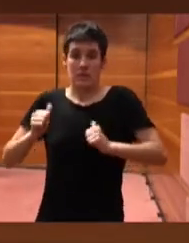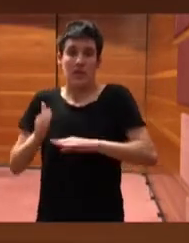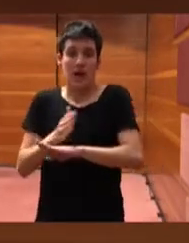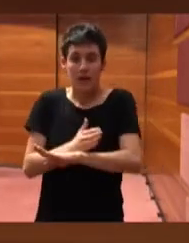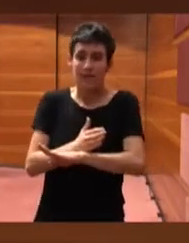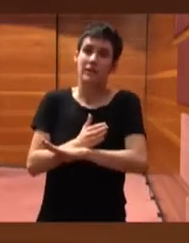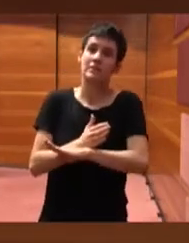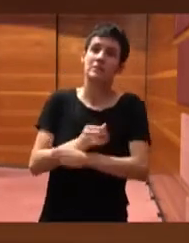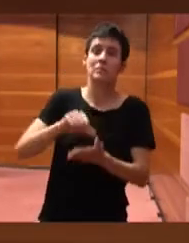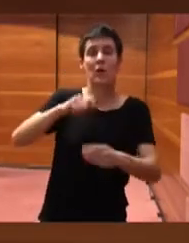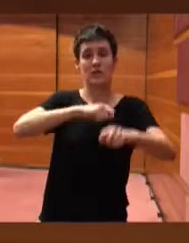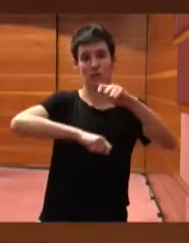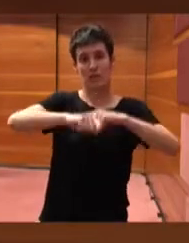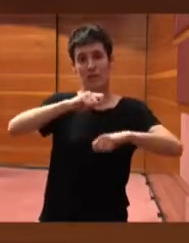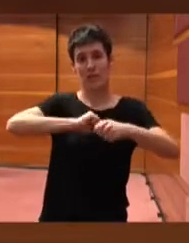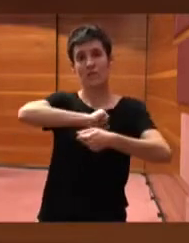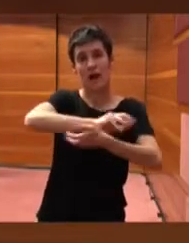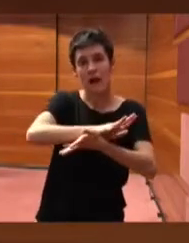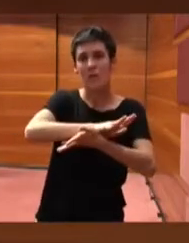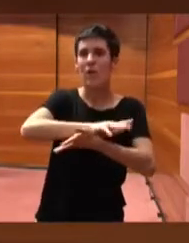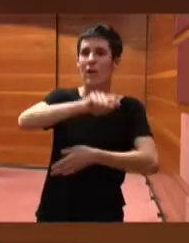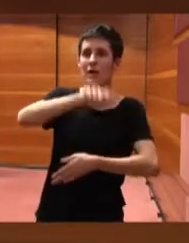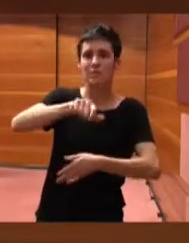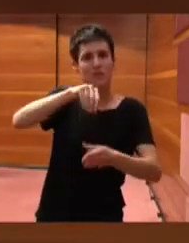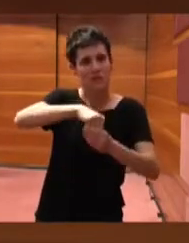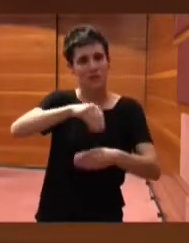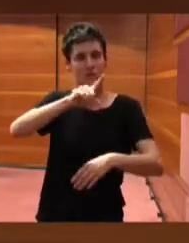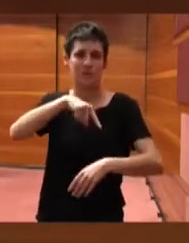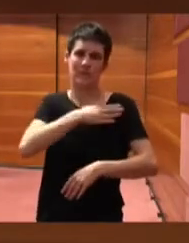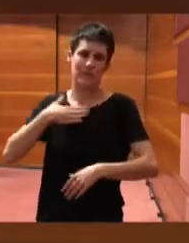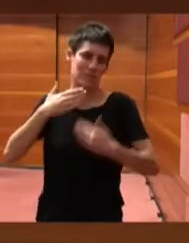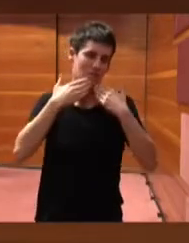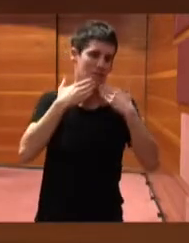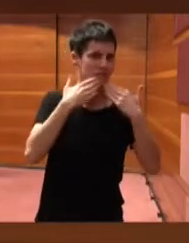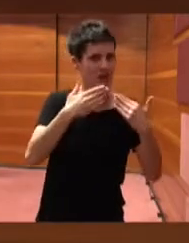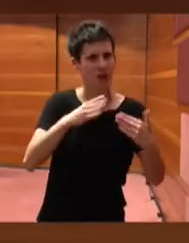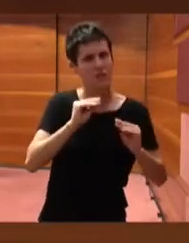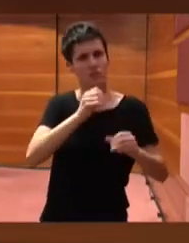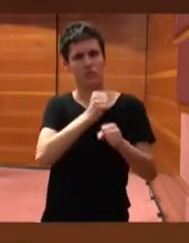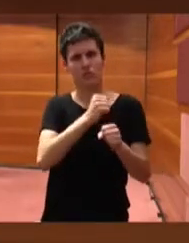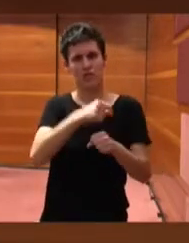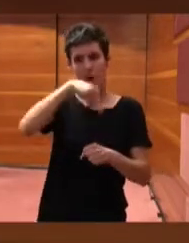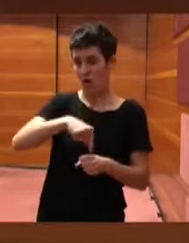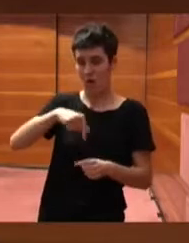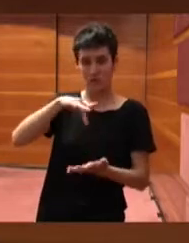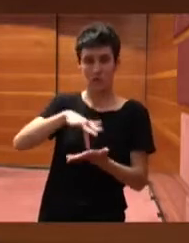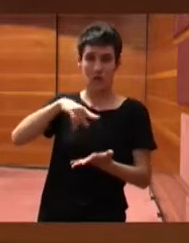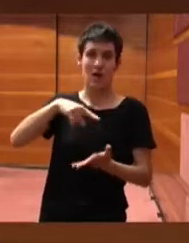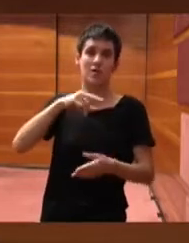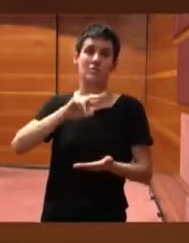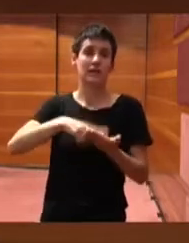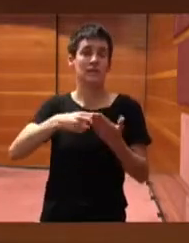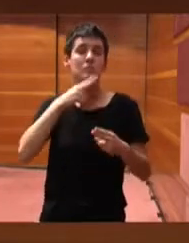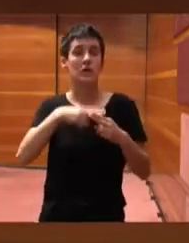Arabako Gorrak elkarteko kideak ere agurtu ta euren lana eskertu nahi dugu. Gaur gurekin Garazi